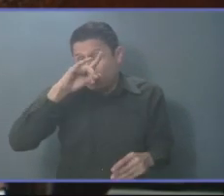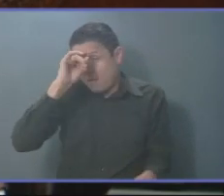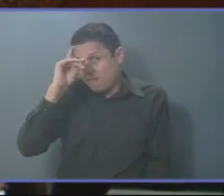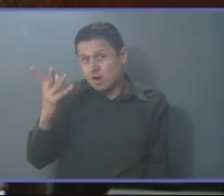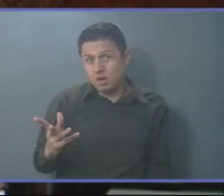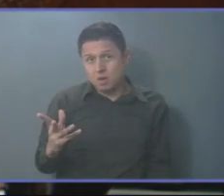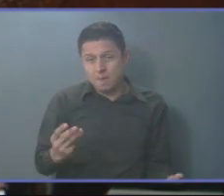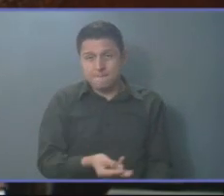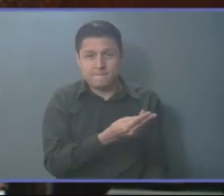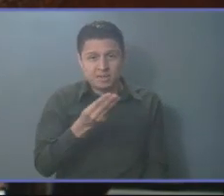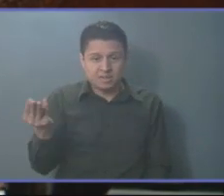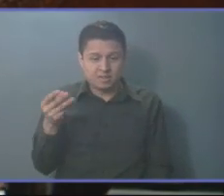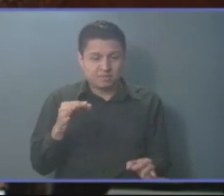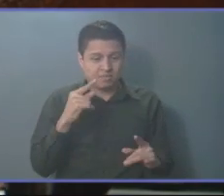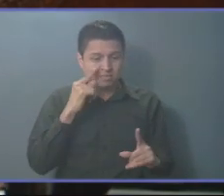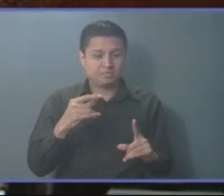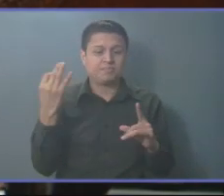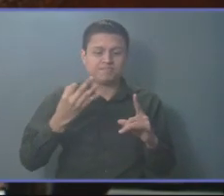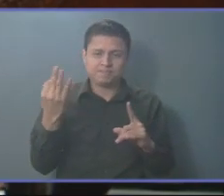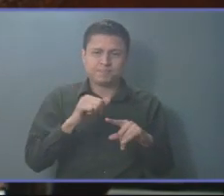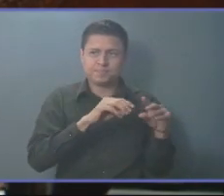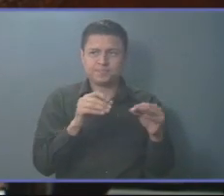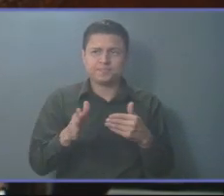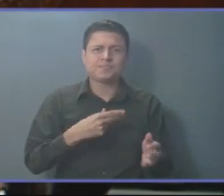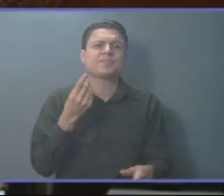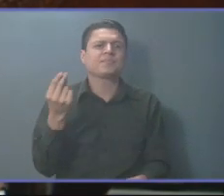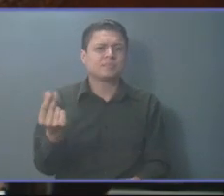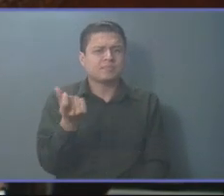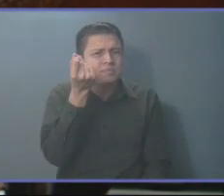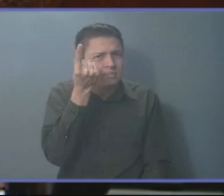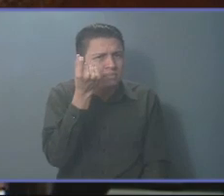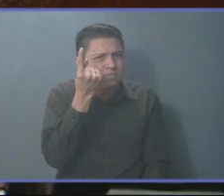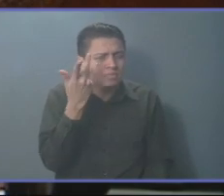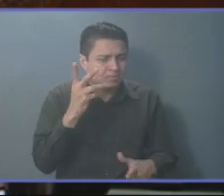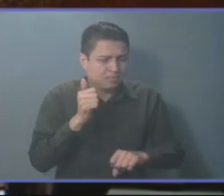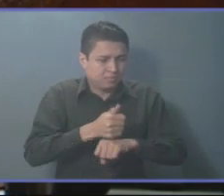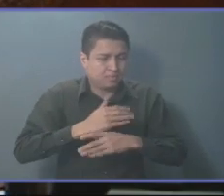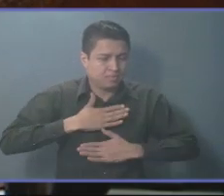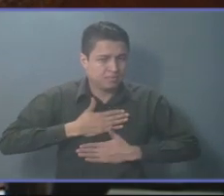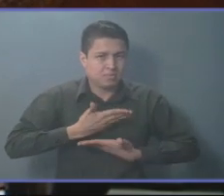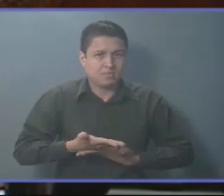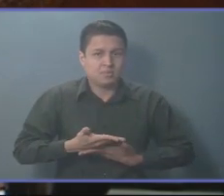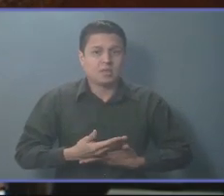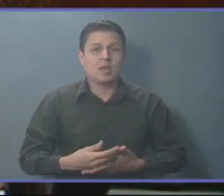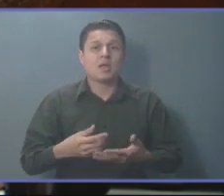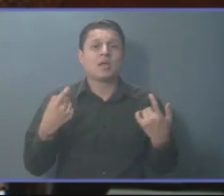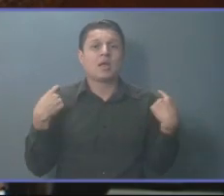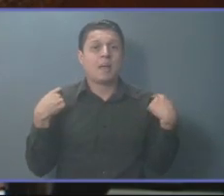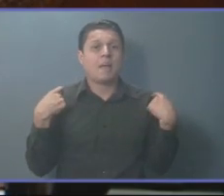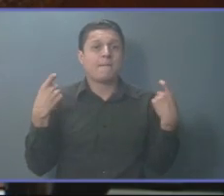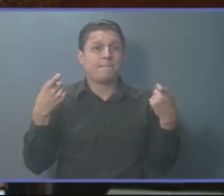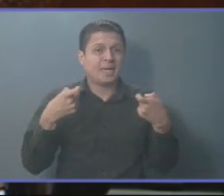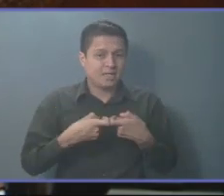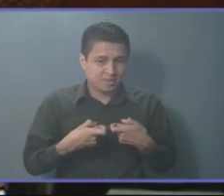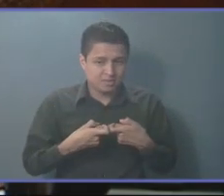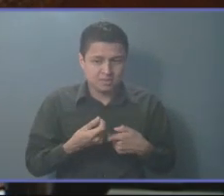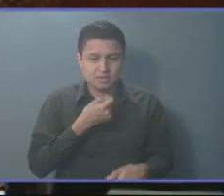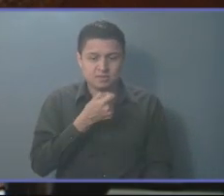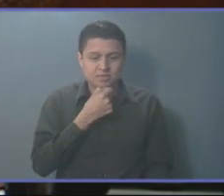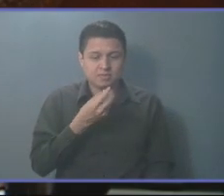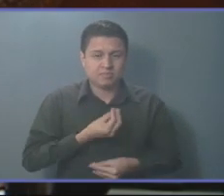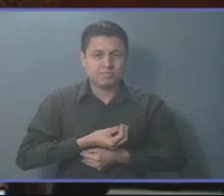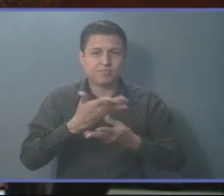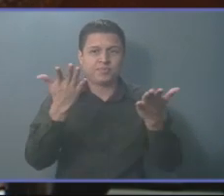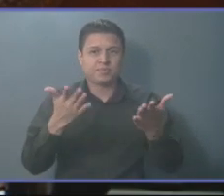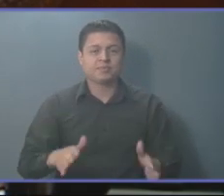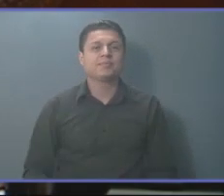El material de adiestramiento debe ser fácil de entender y estar disponible en castellano. Uso de equipos de